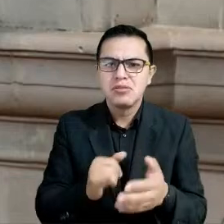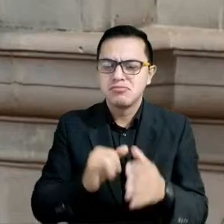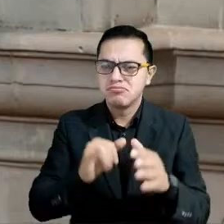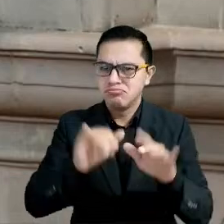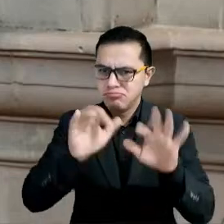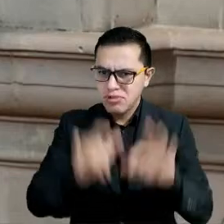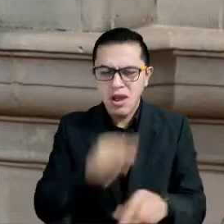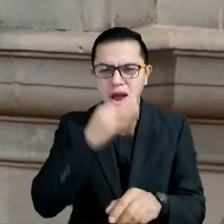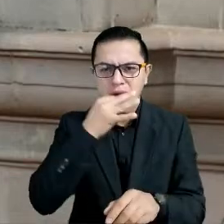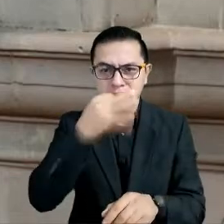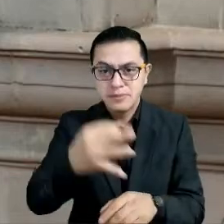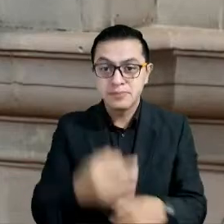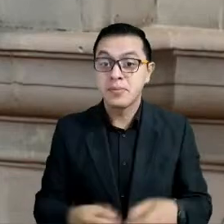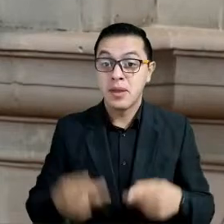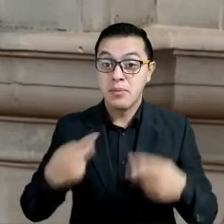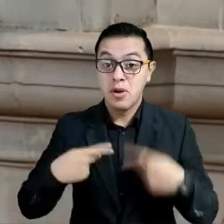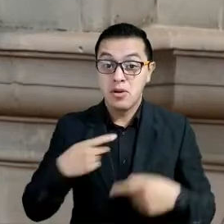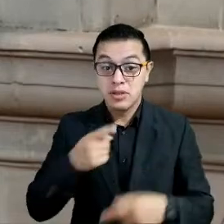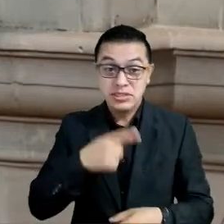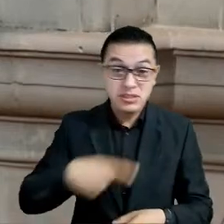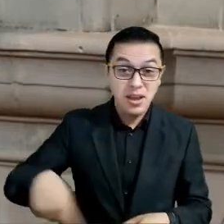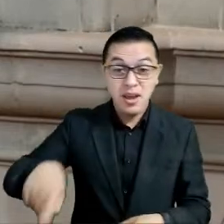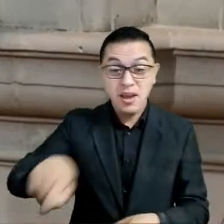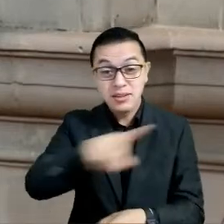tenían sentencias de